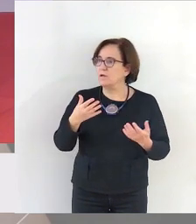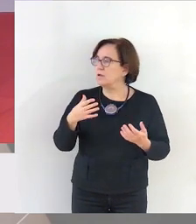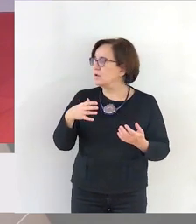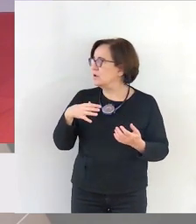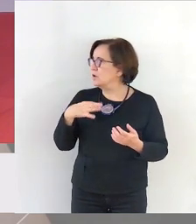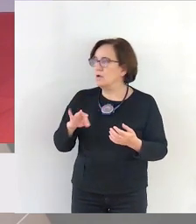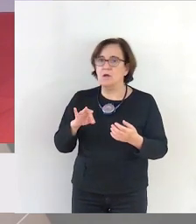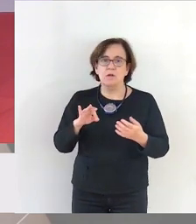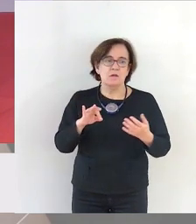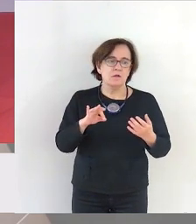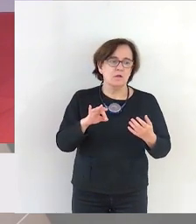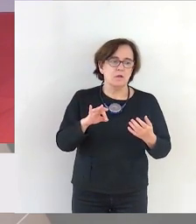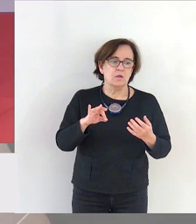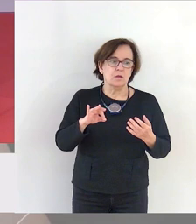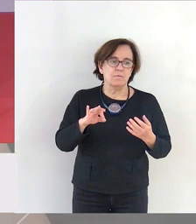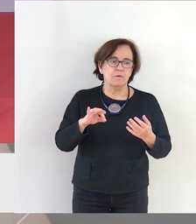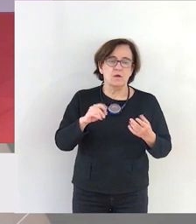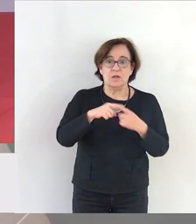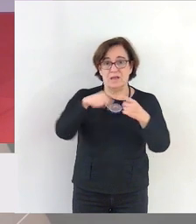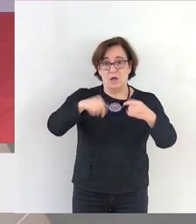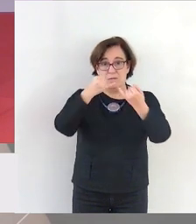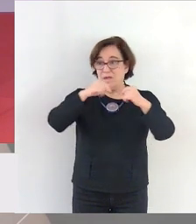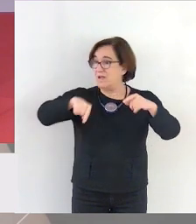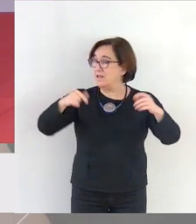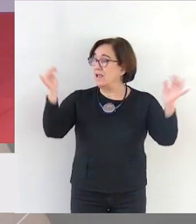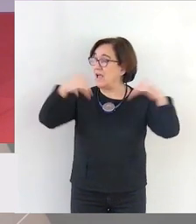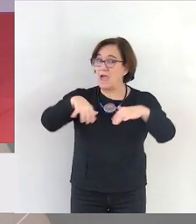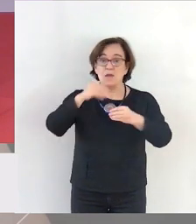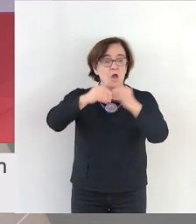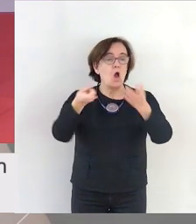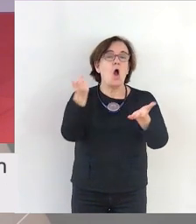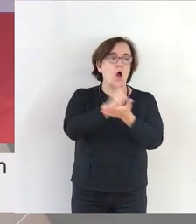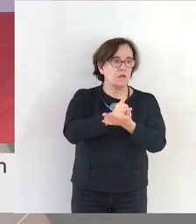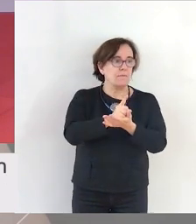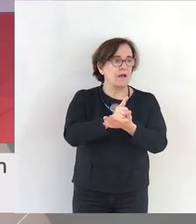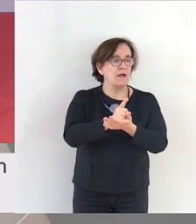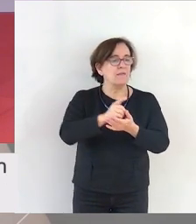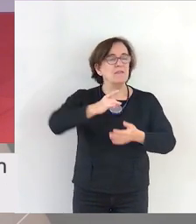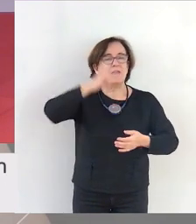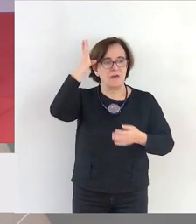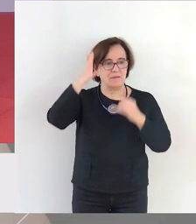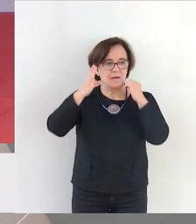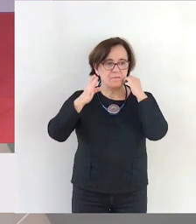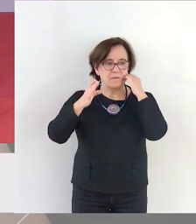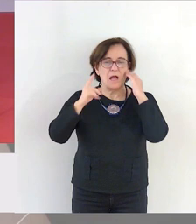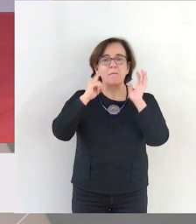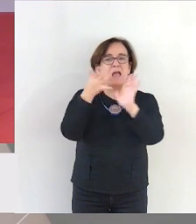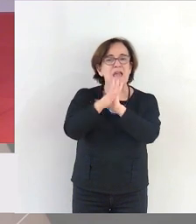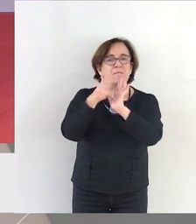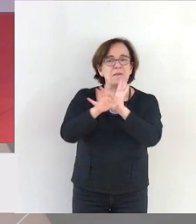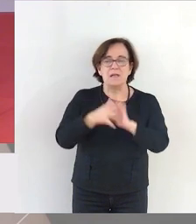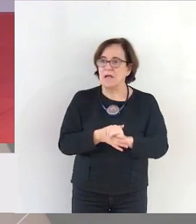pues ahora con con actos como este pudiéramos volver a retomar la idea pero